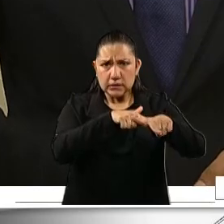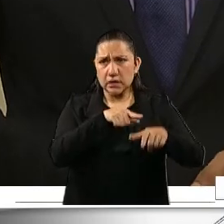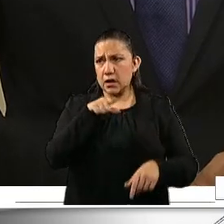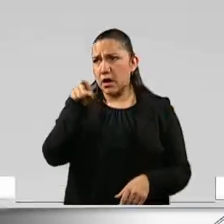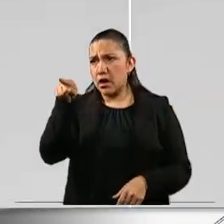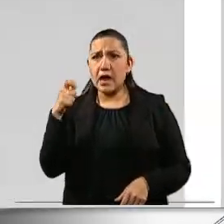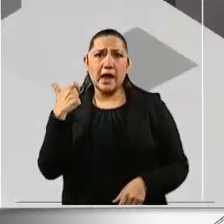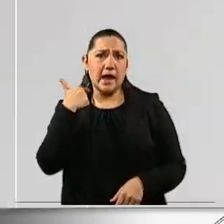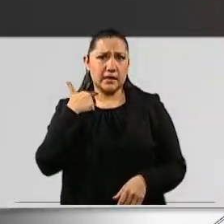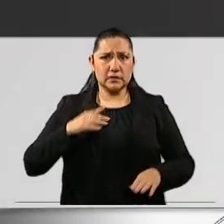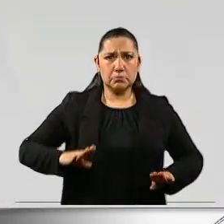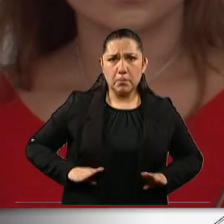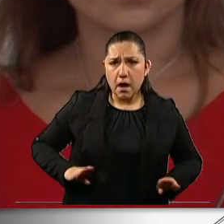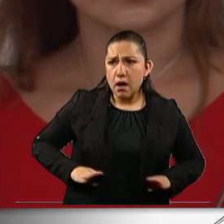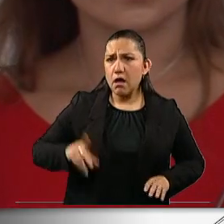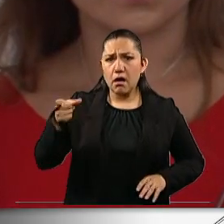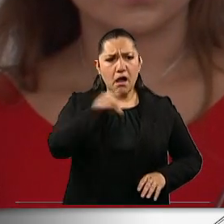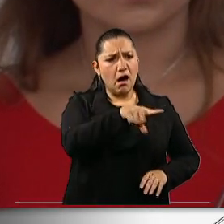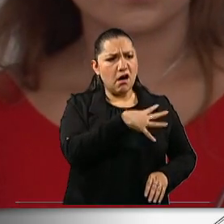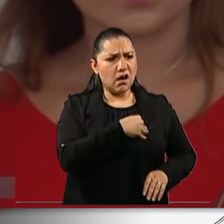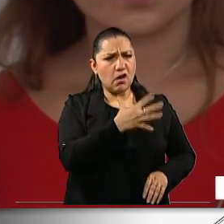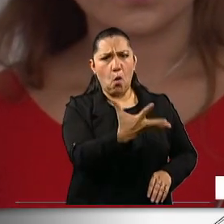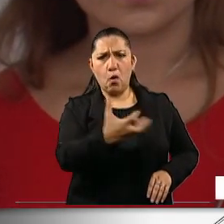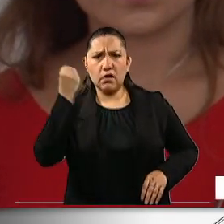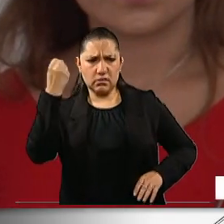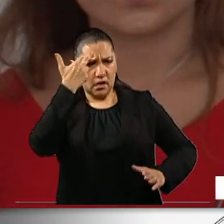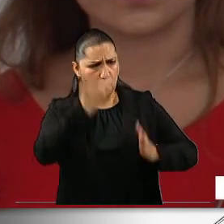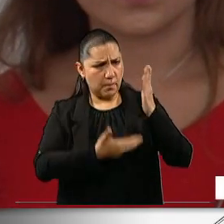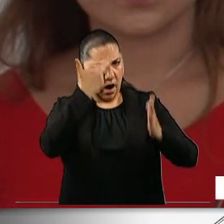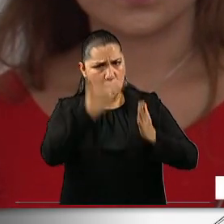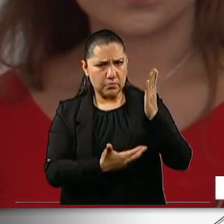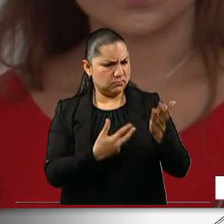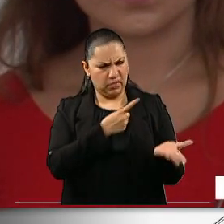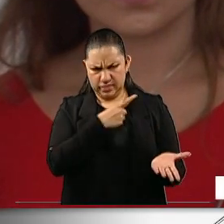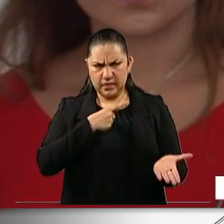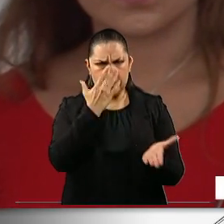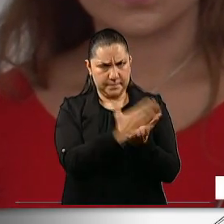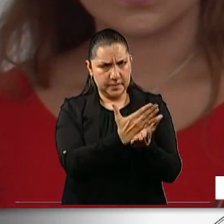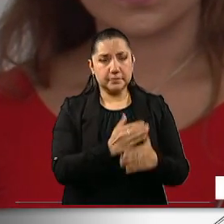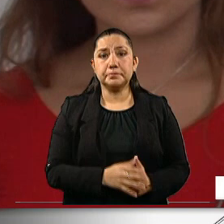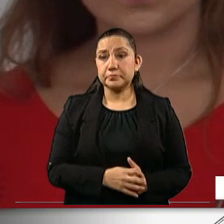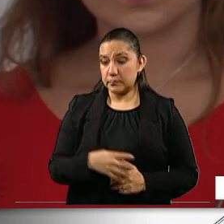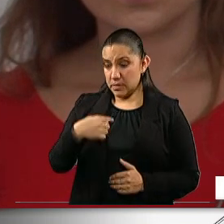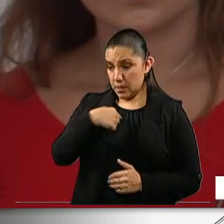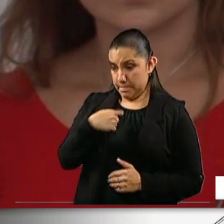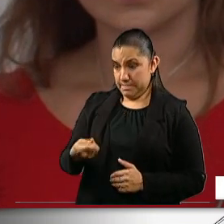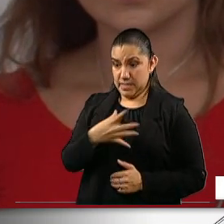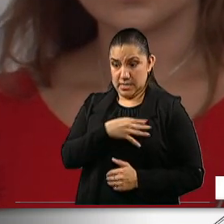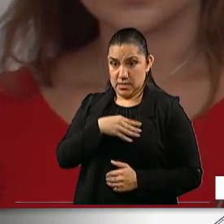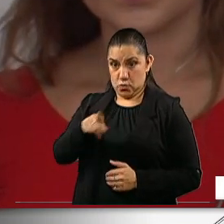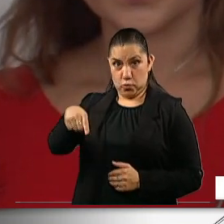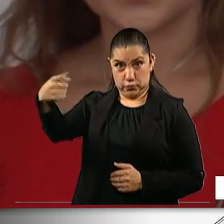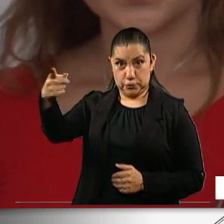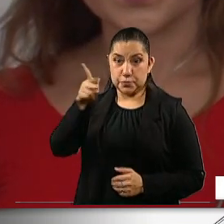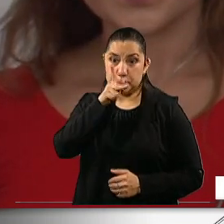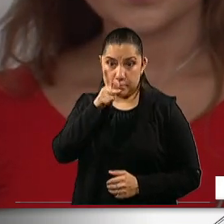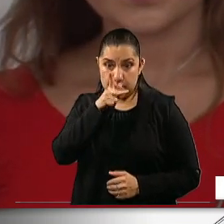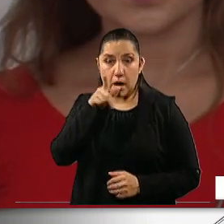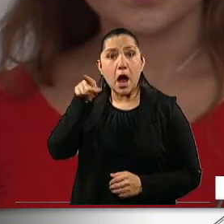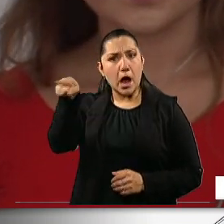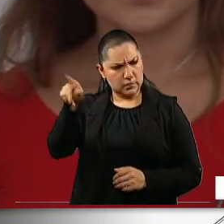parejas el papá de mi hija está vinculado a proceso por el delito de violencia familiar